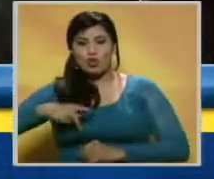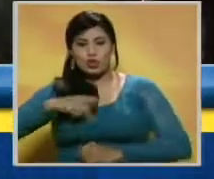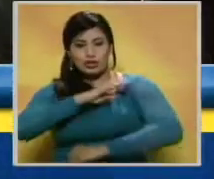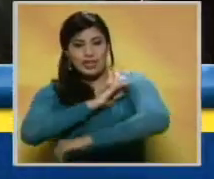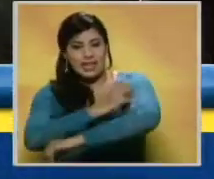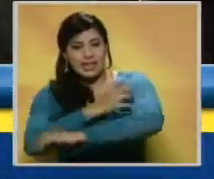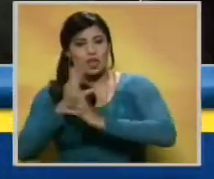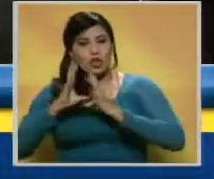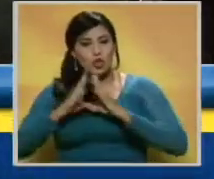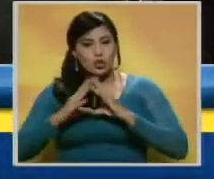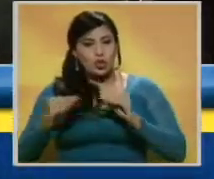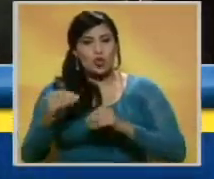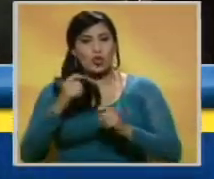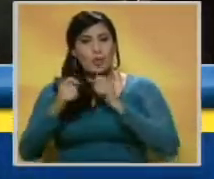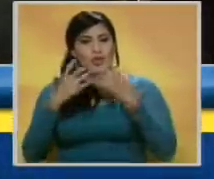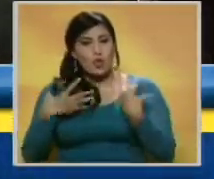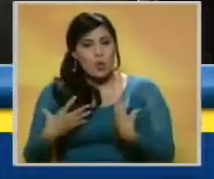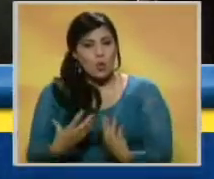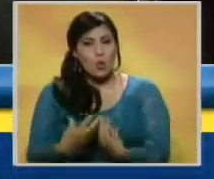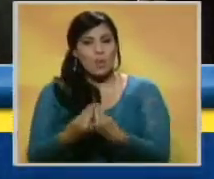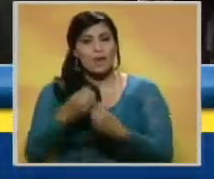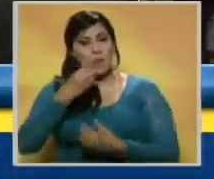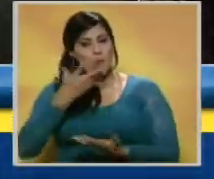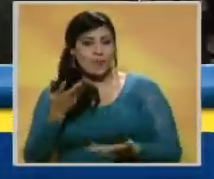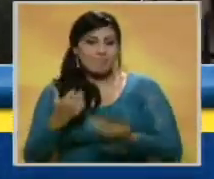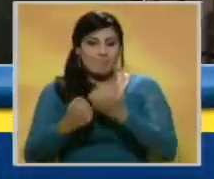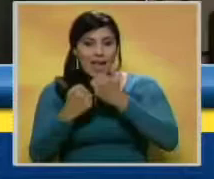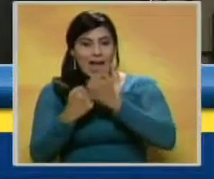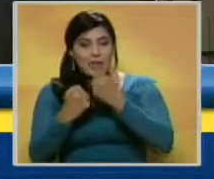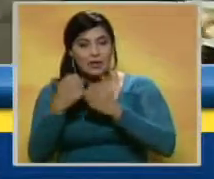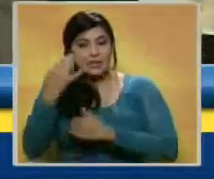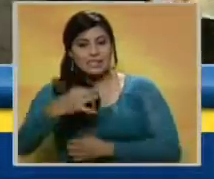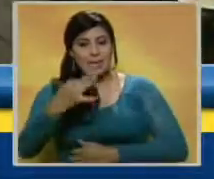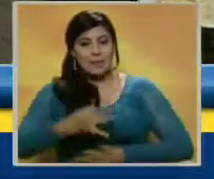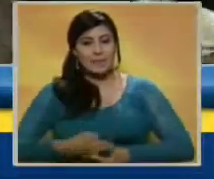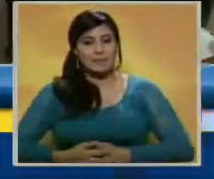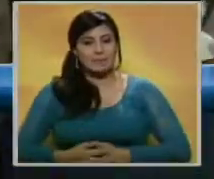los técnicos, siempre estamos con los periodistas y bueno, apoyándolos siempre.